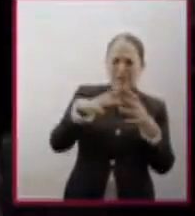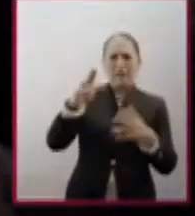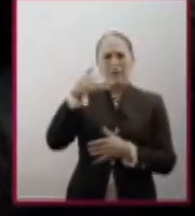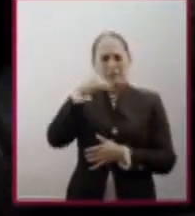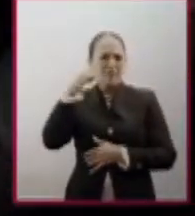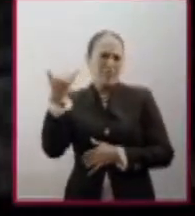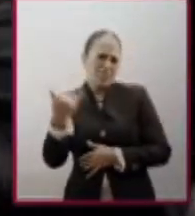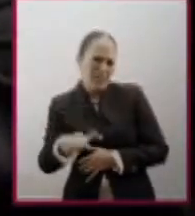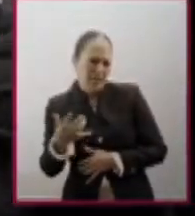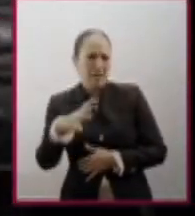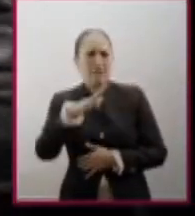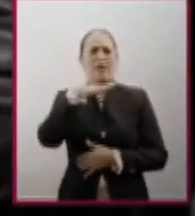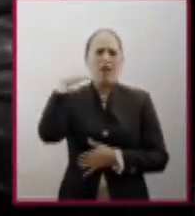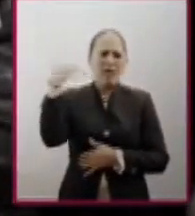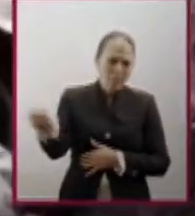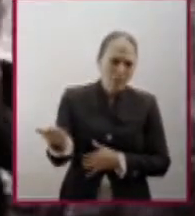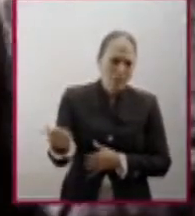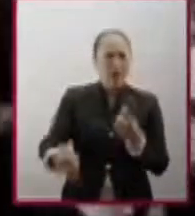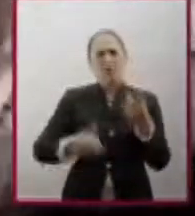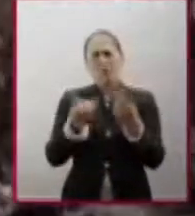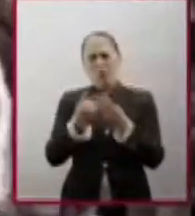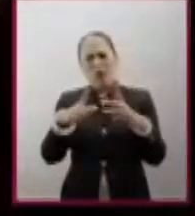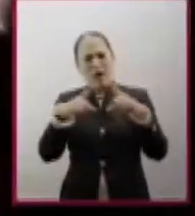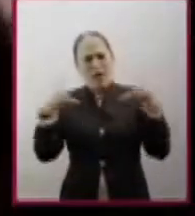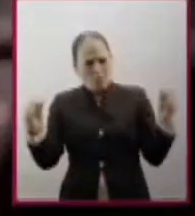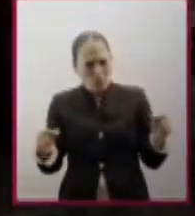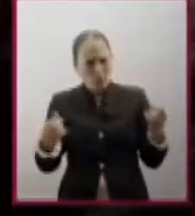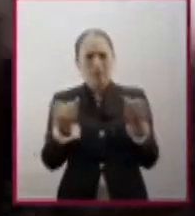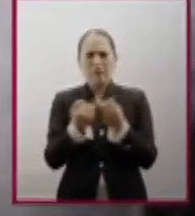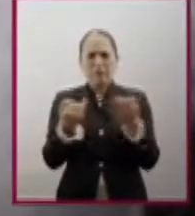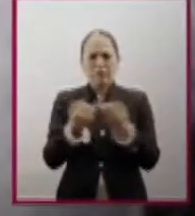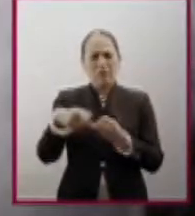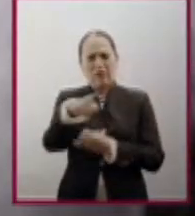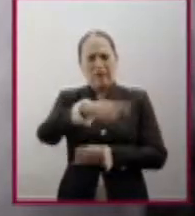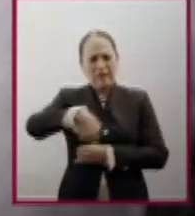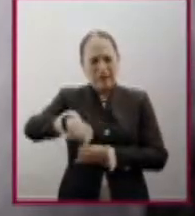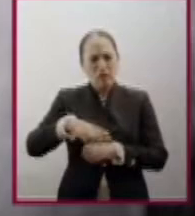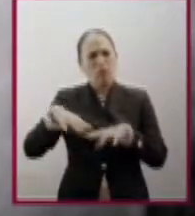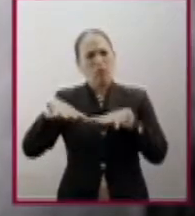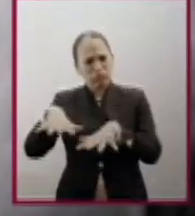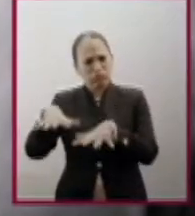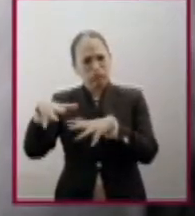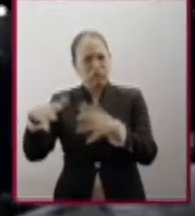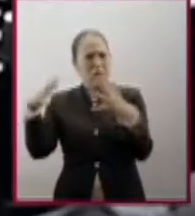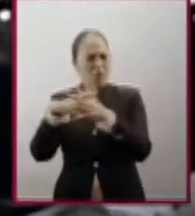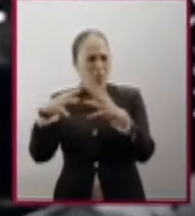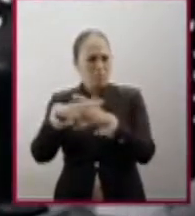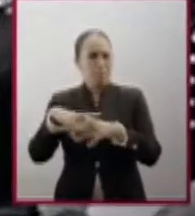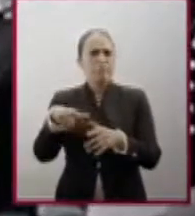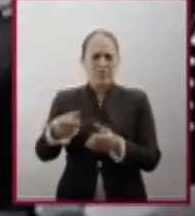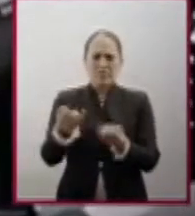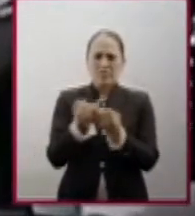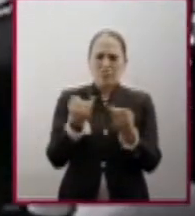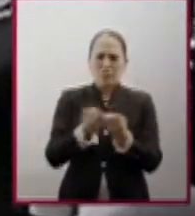italiano, al nazismo alemán, al nacionalismo japonés y a los seguidores de estos movimientos políticos.